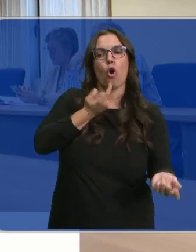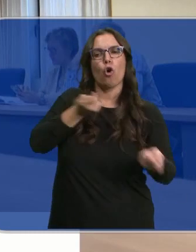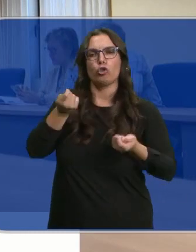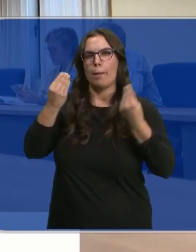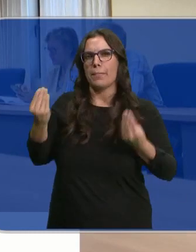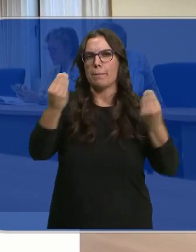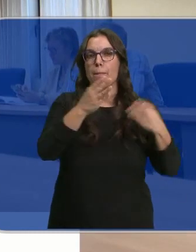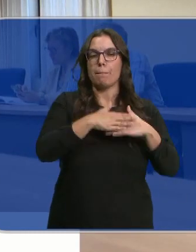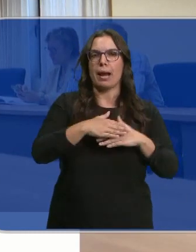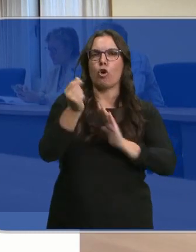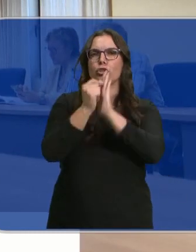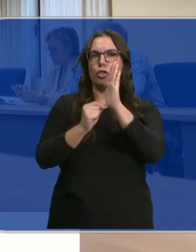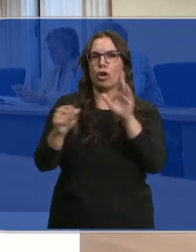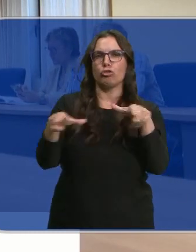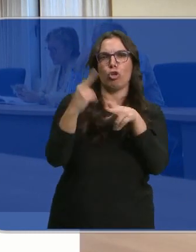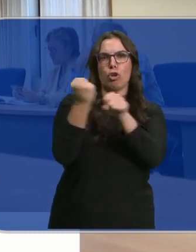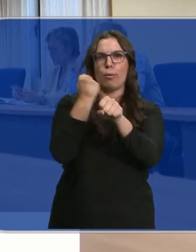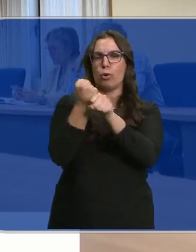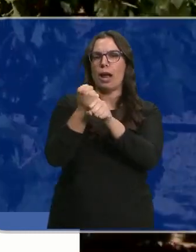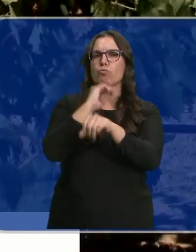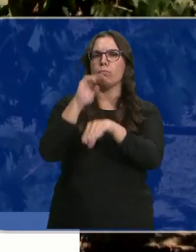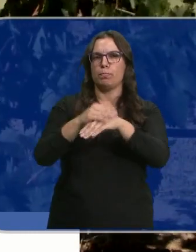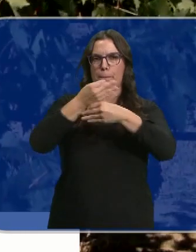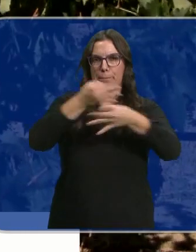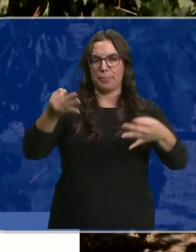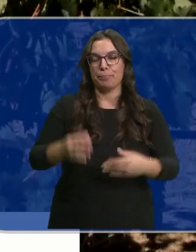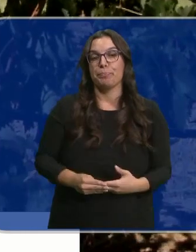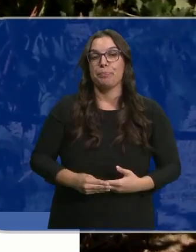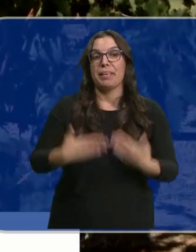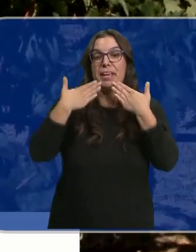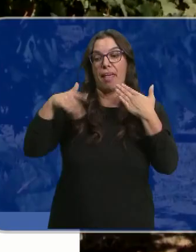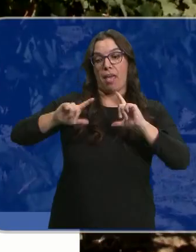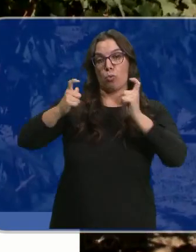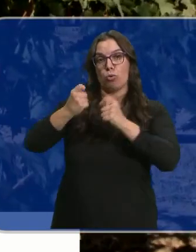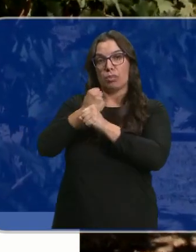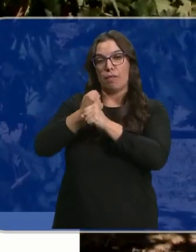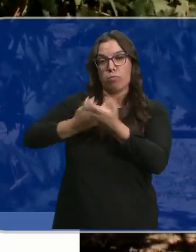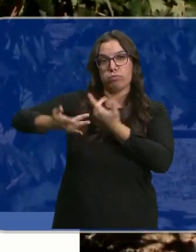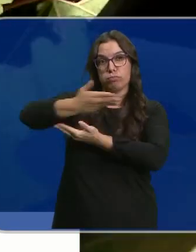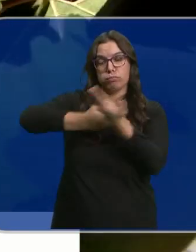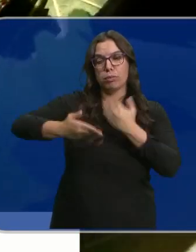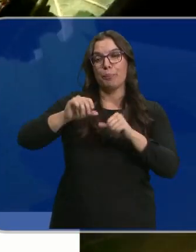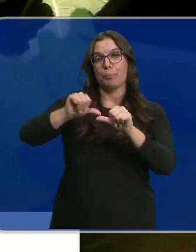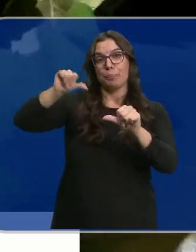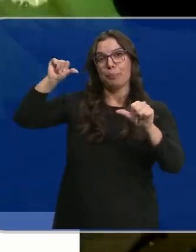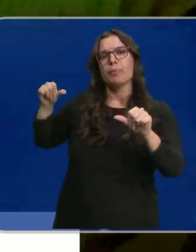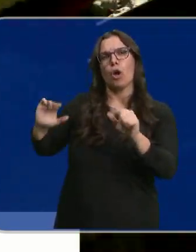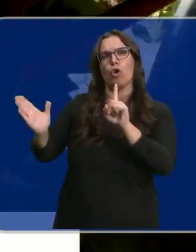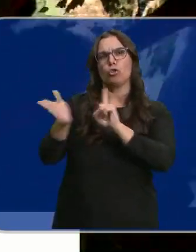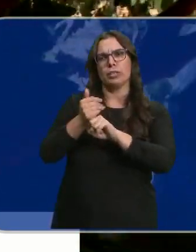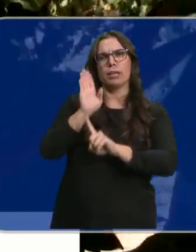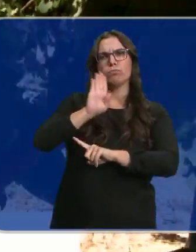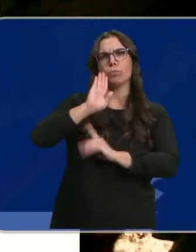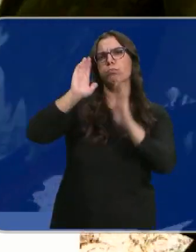cumplan las condiciones sociolaborales de todos estos jornaleros. Gracias a estas mesas de trabajo, durante los últimos años se ha conseguido que